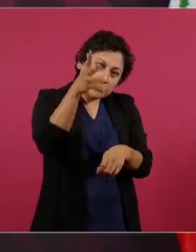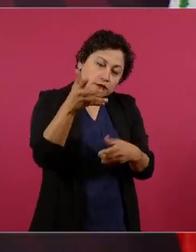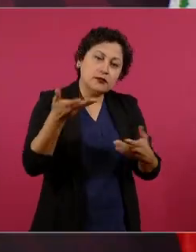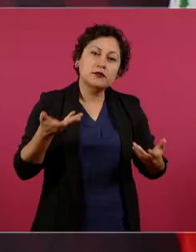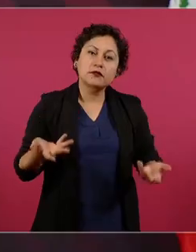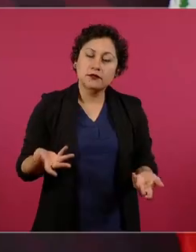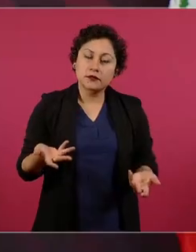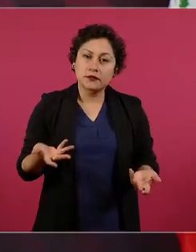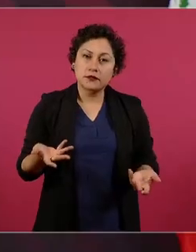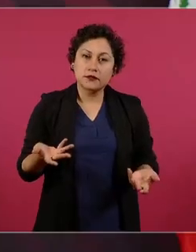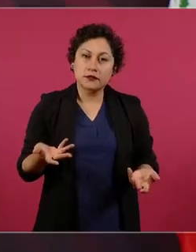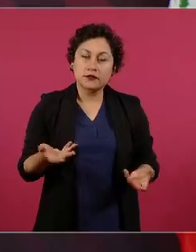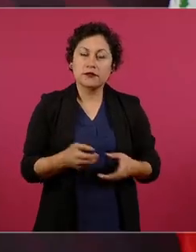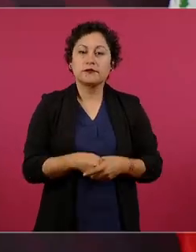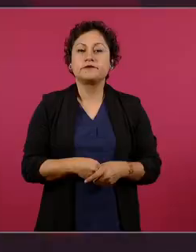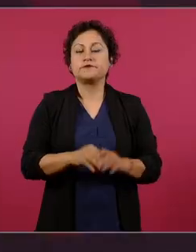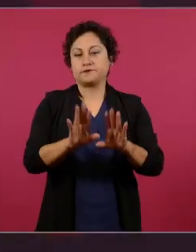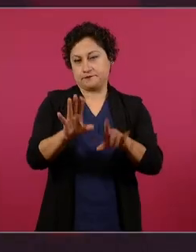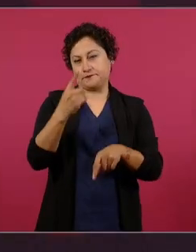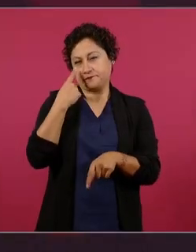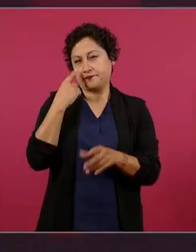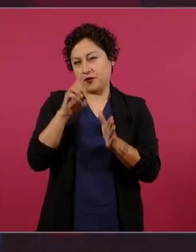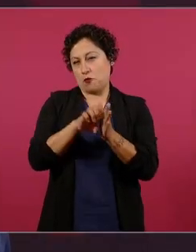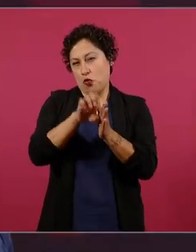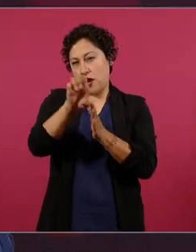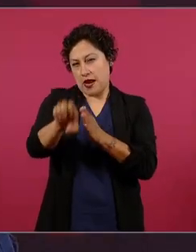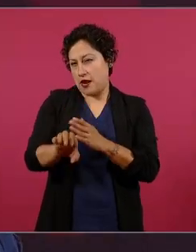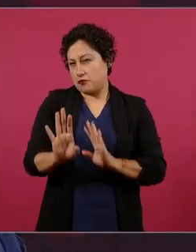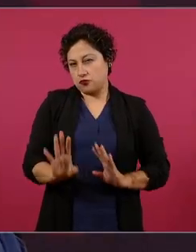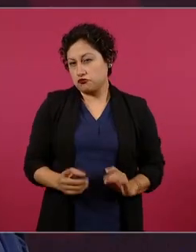Por ejemplo, un corrupto,